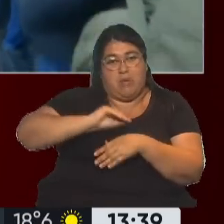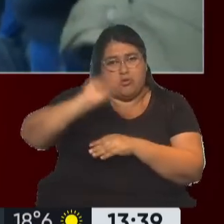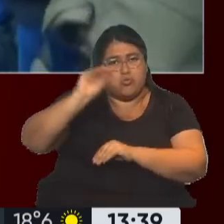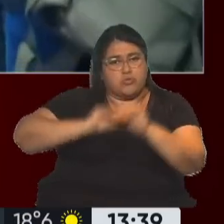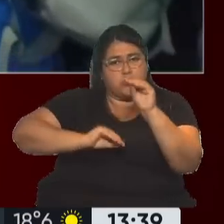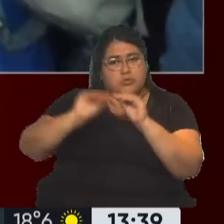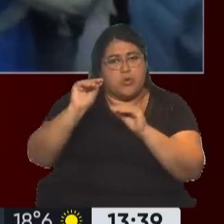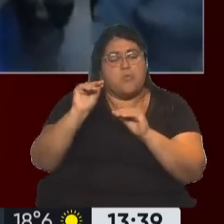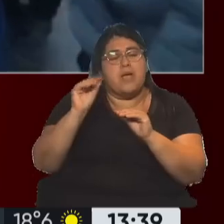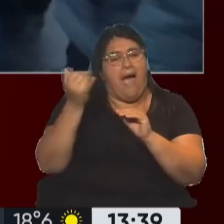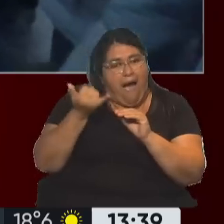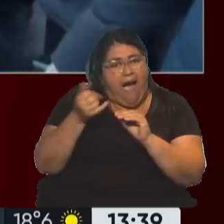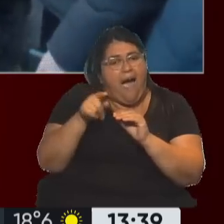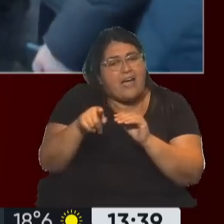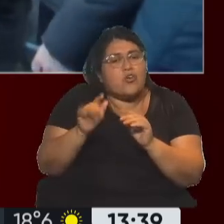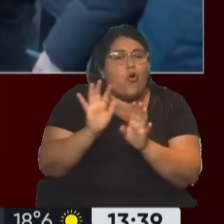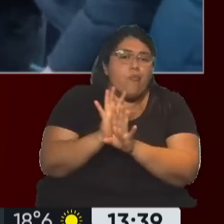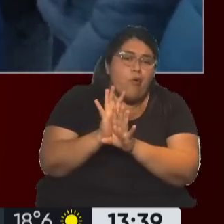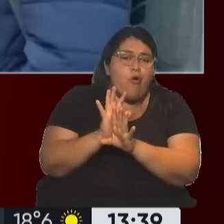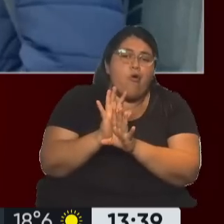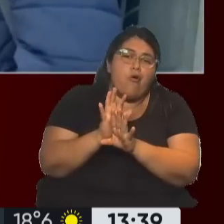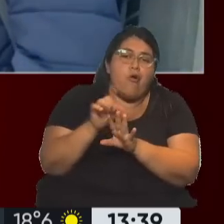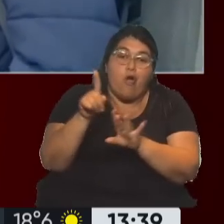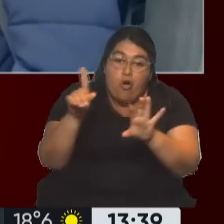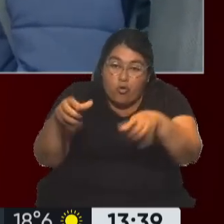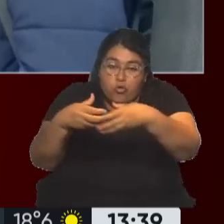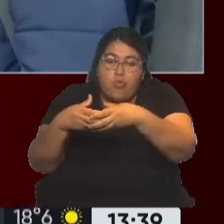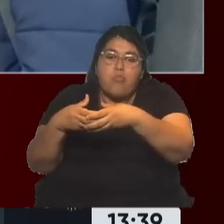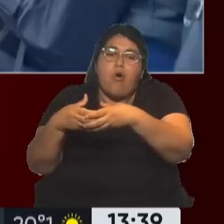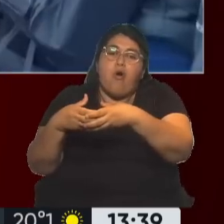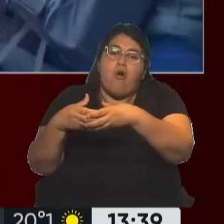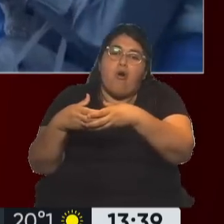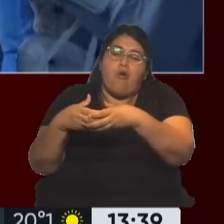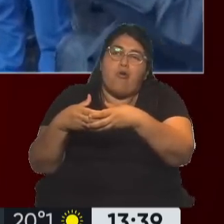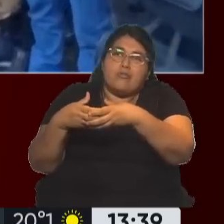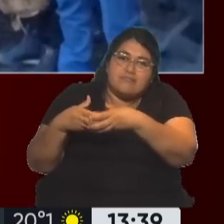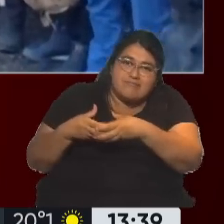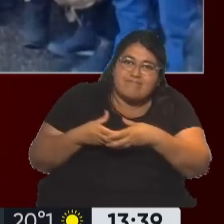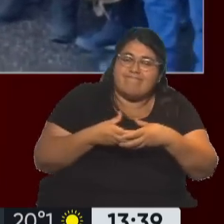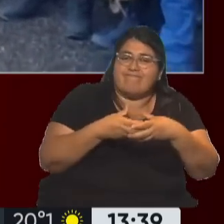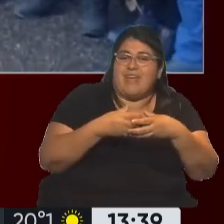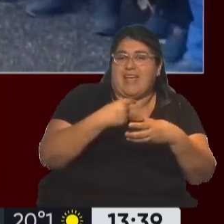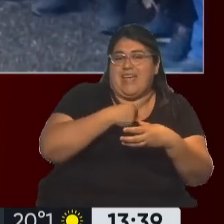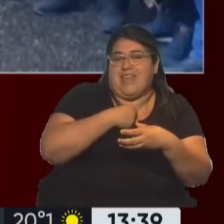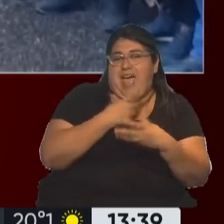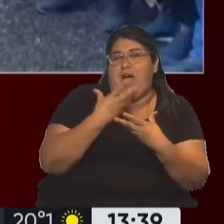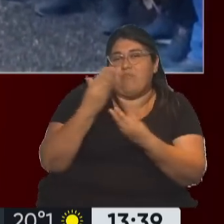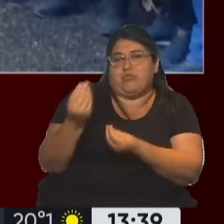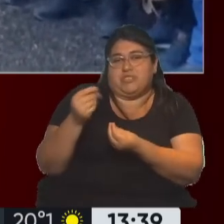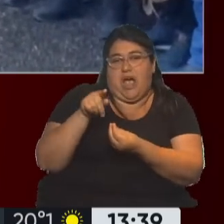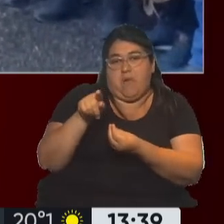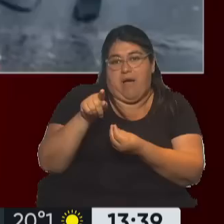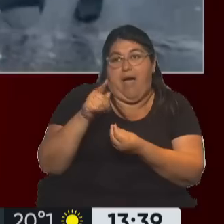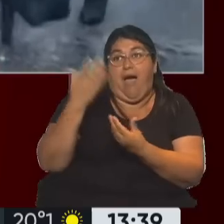habría eventualmente una suerte de desplazamiento de este poder oligárquico fundamentalmente que apoyaba irrestrictamente a